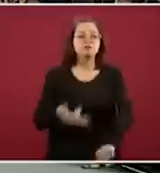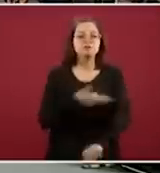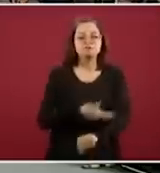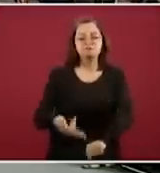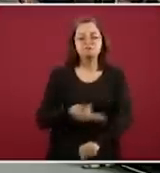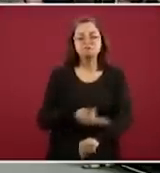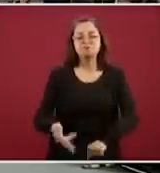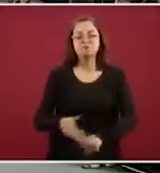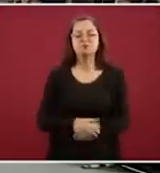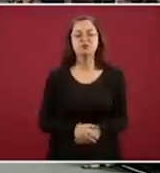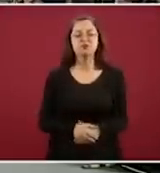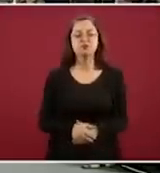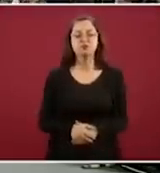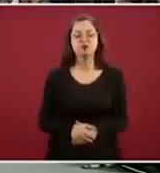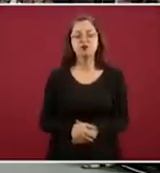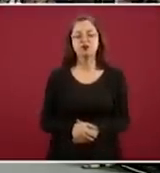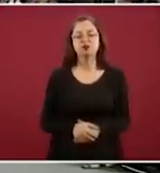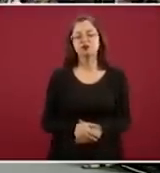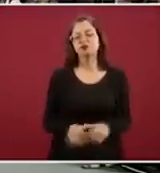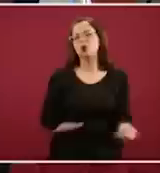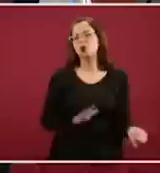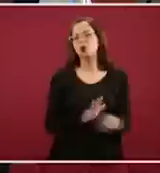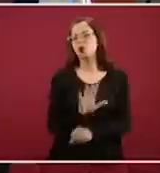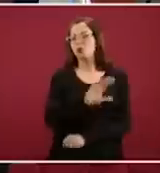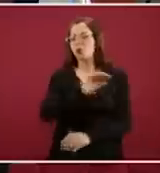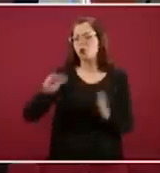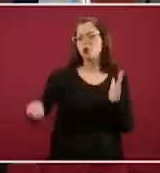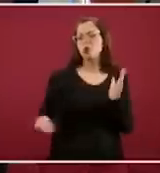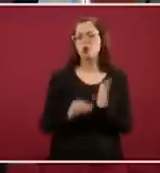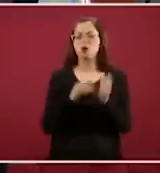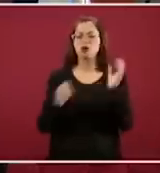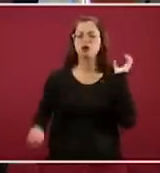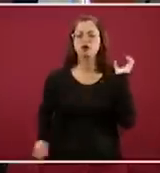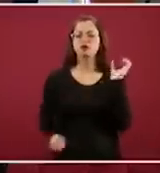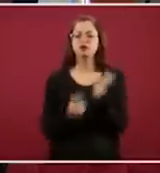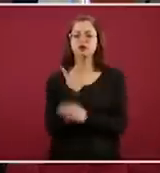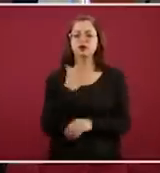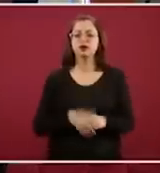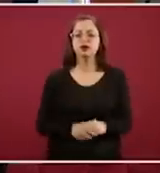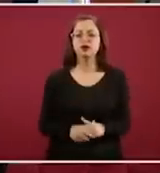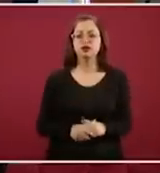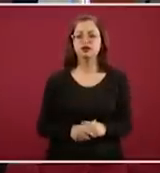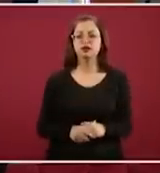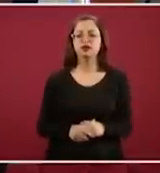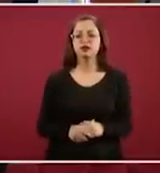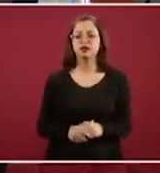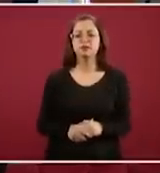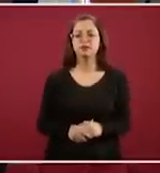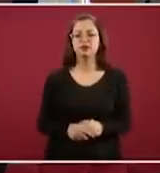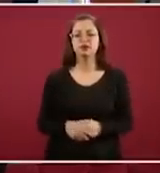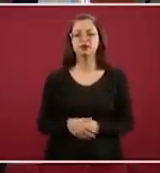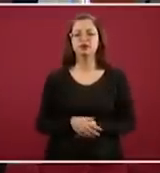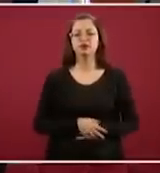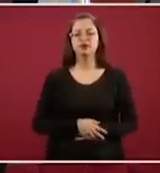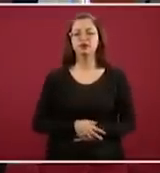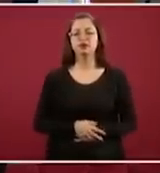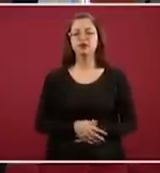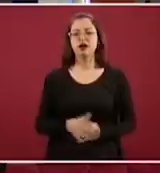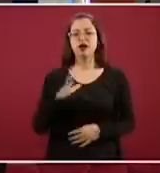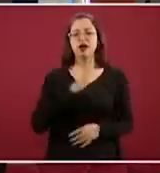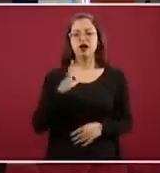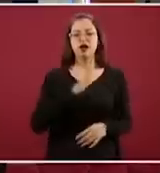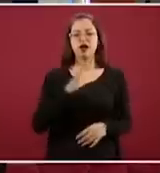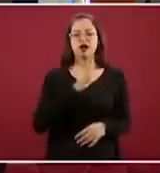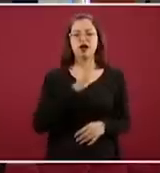¿Qué es lo que, en lo que estamos añadiendo, qué destaca? Bueno, destaca siete vehículos